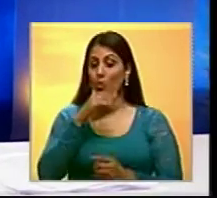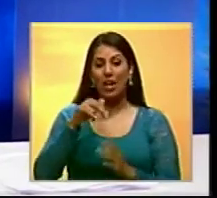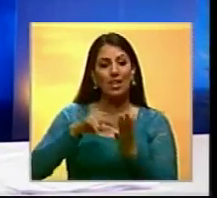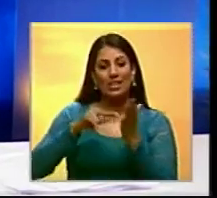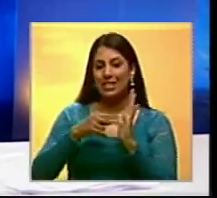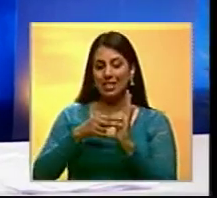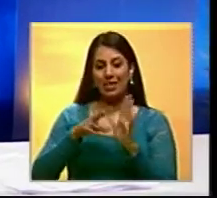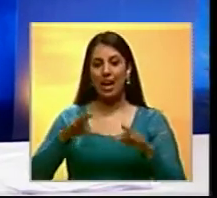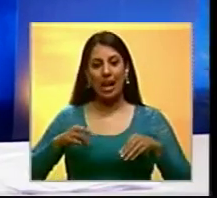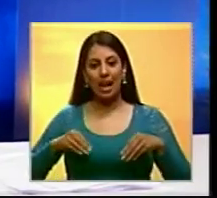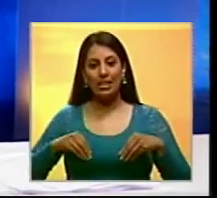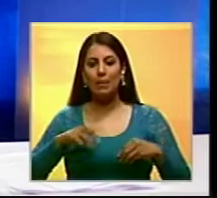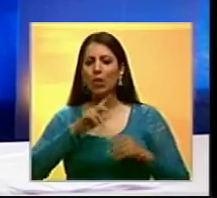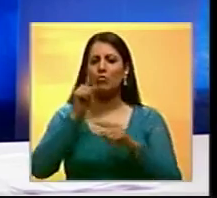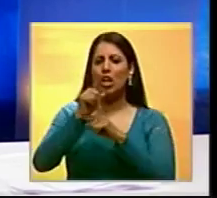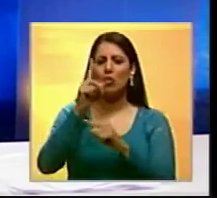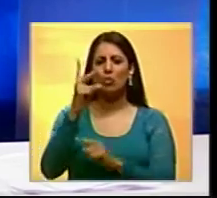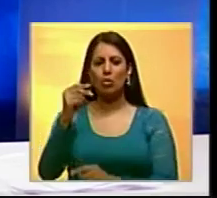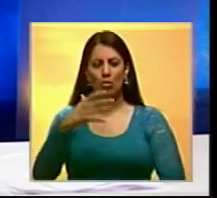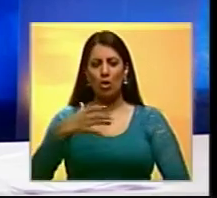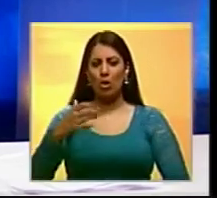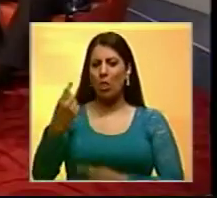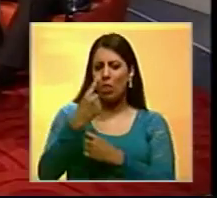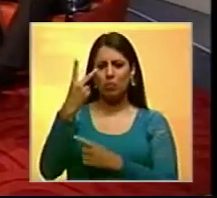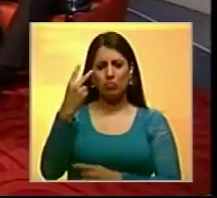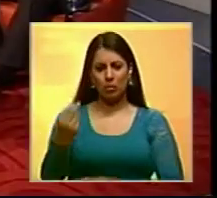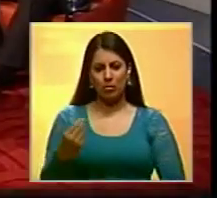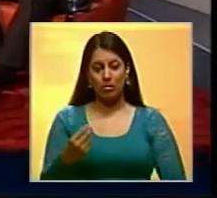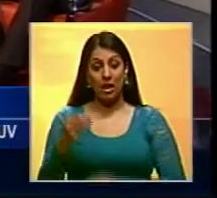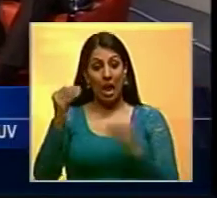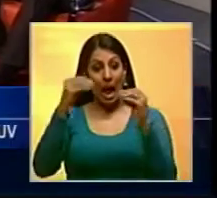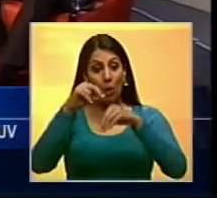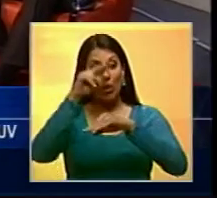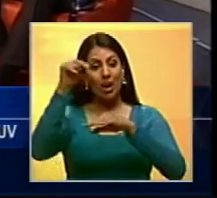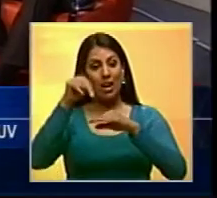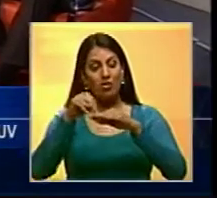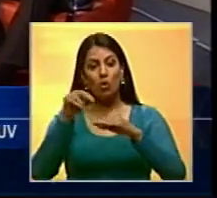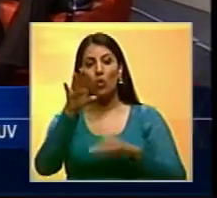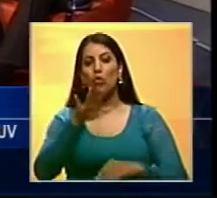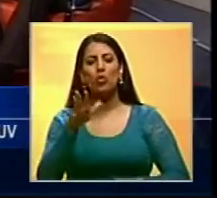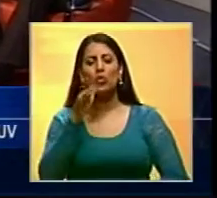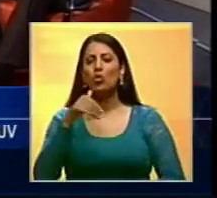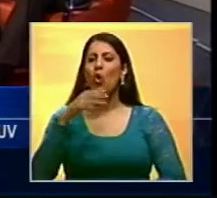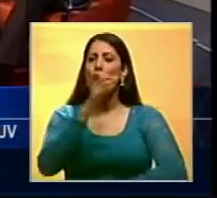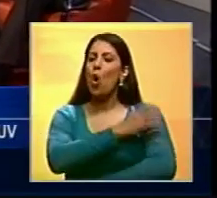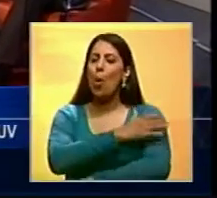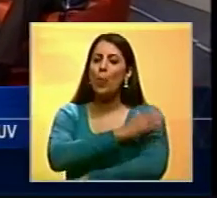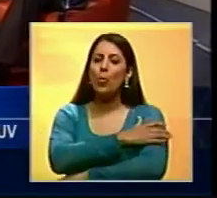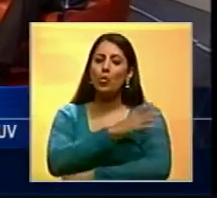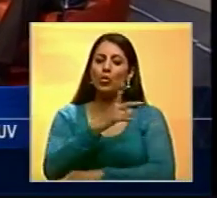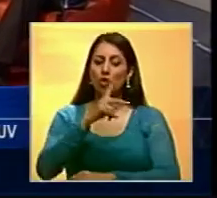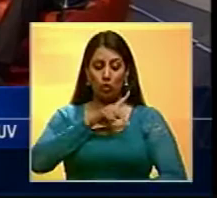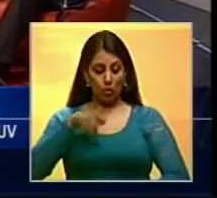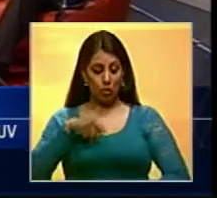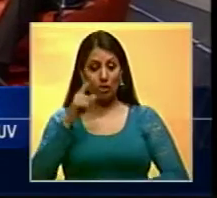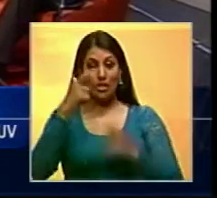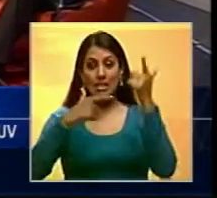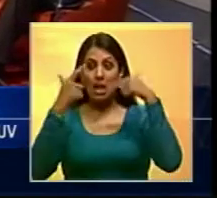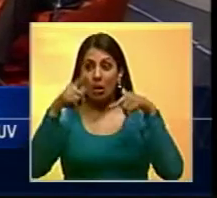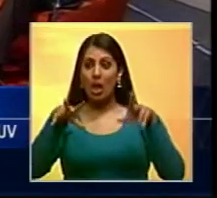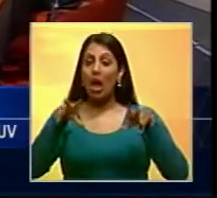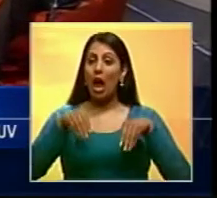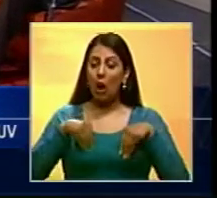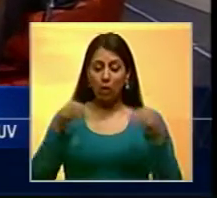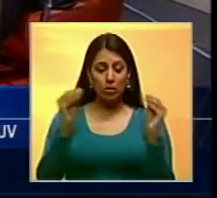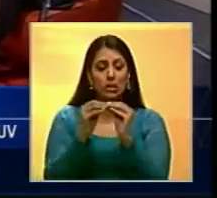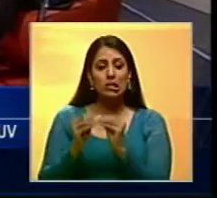significa aceptar todas las demandas de la MUD. Un acuerdo nacional donde no es que la oposición y nosotros los chavistas nos vamos a poner de acuerdo